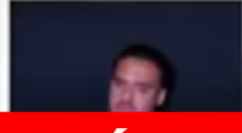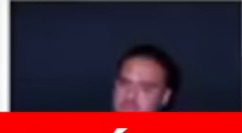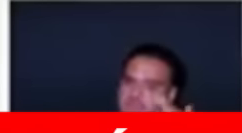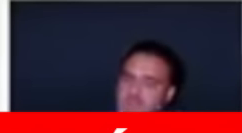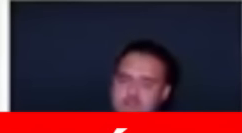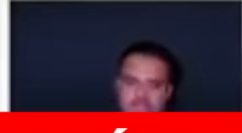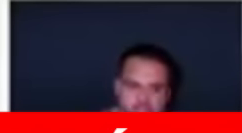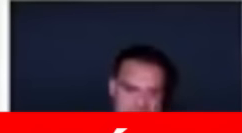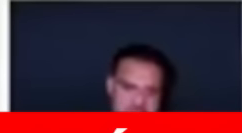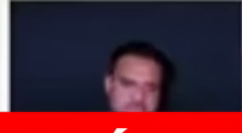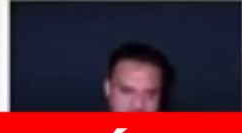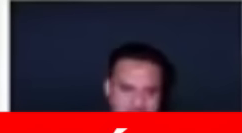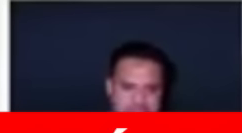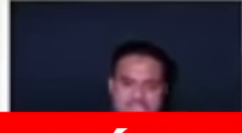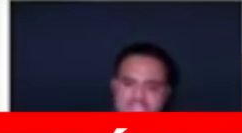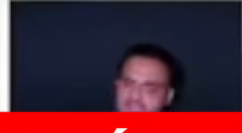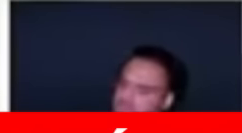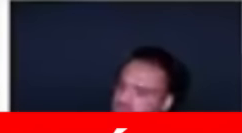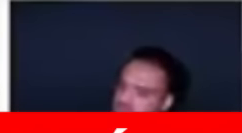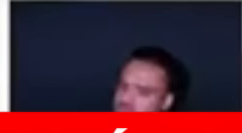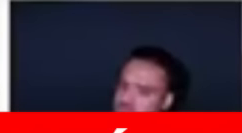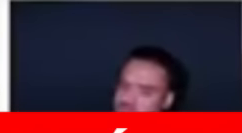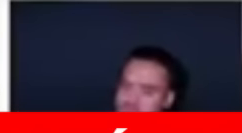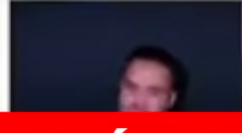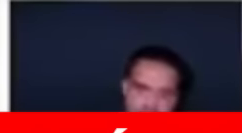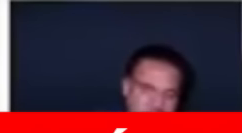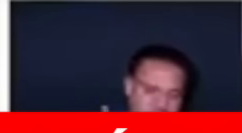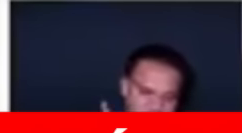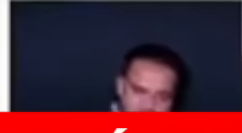alcalde. Es un deber moral.